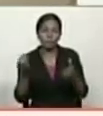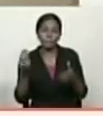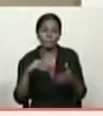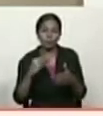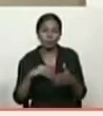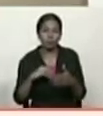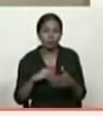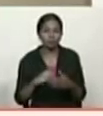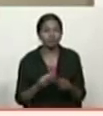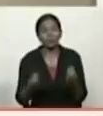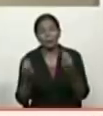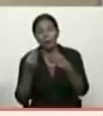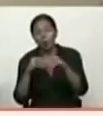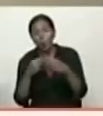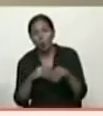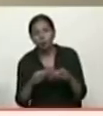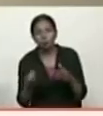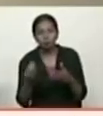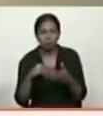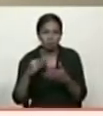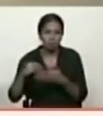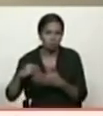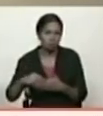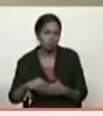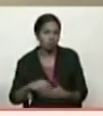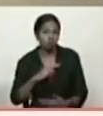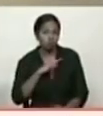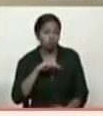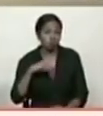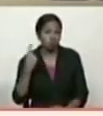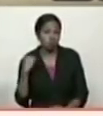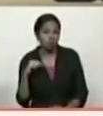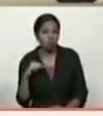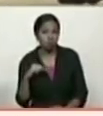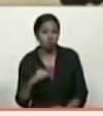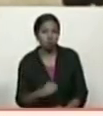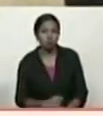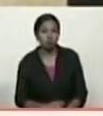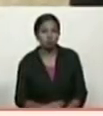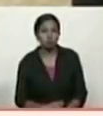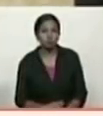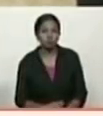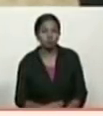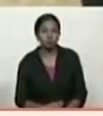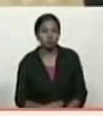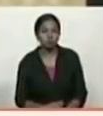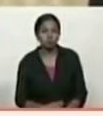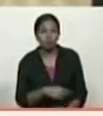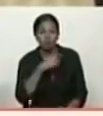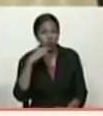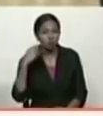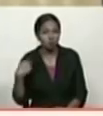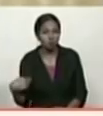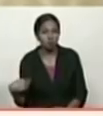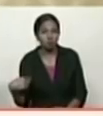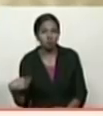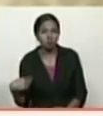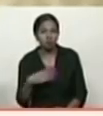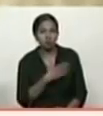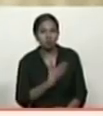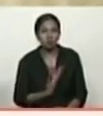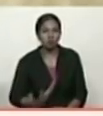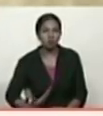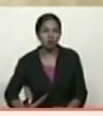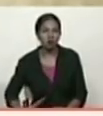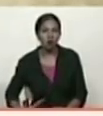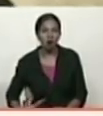nuevos acuerdos que se suman, que se agregan, y tenemos nosotros que considerar a Rusia, su presidente,